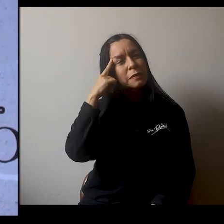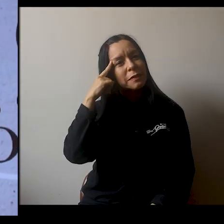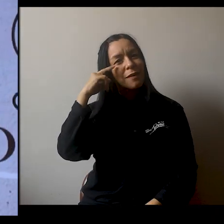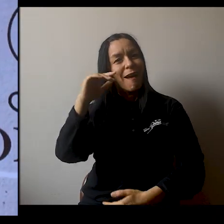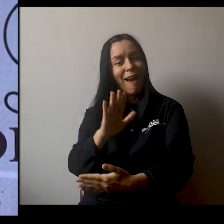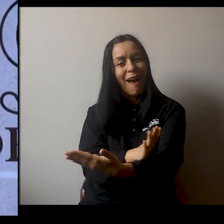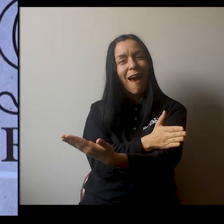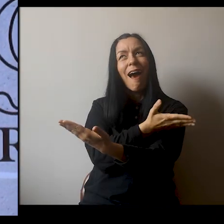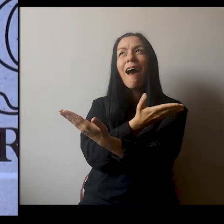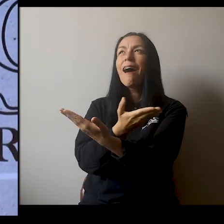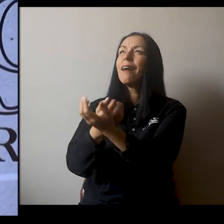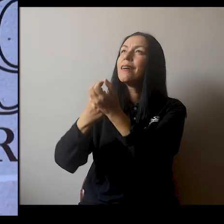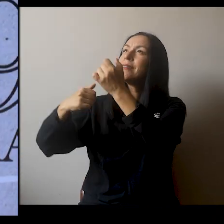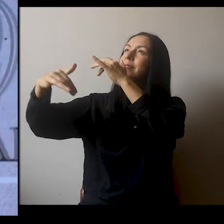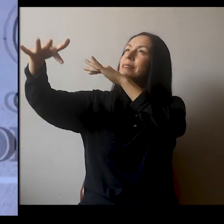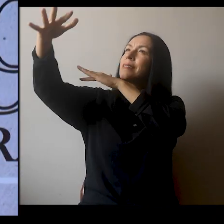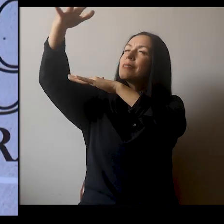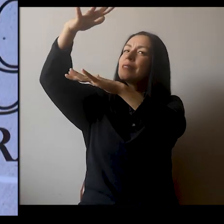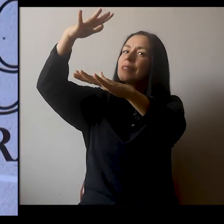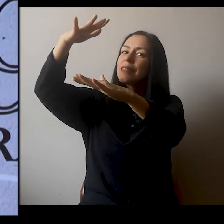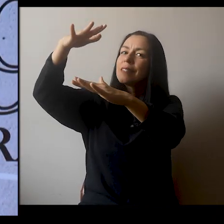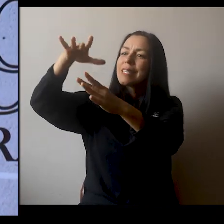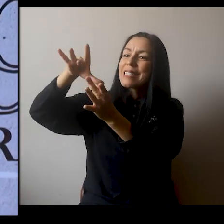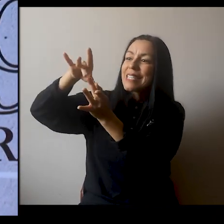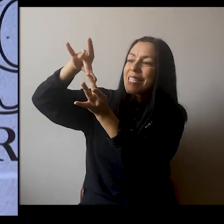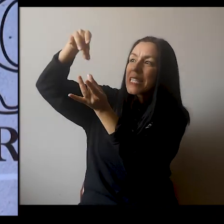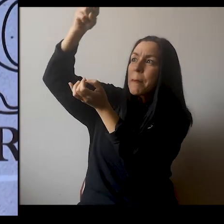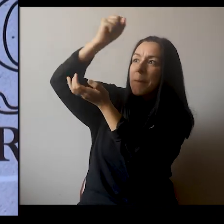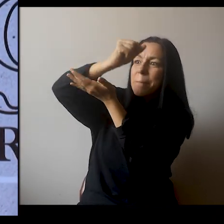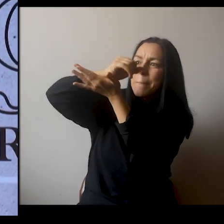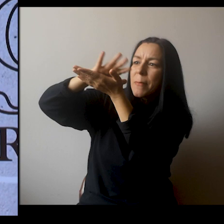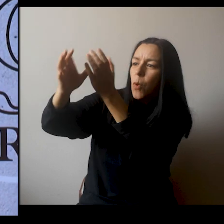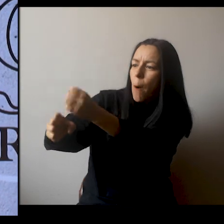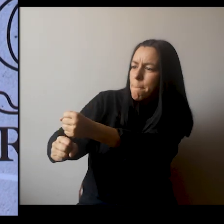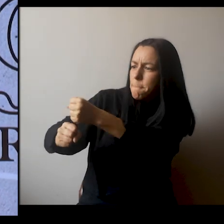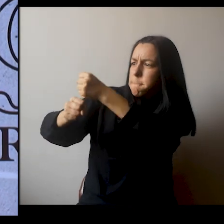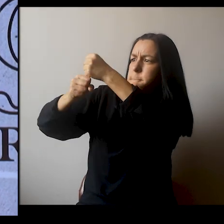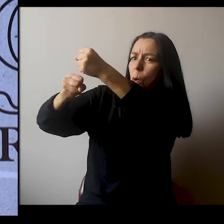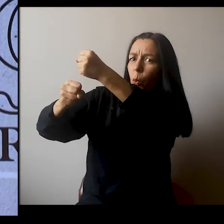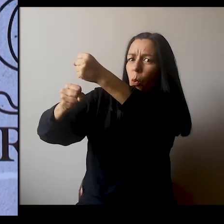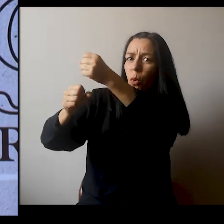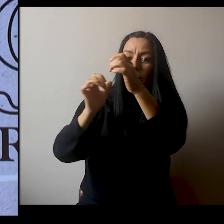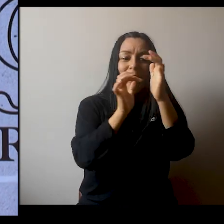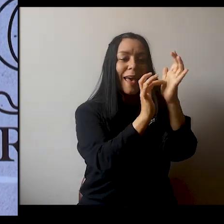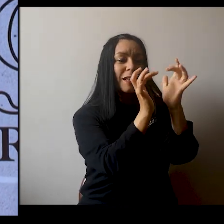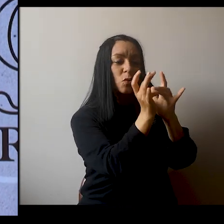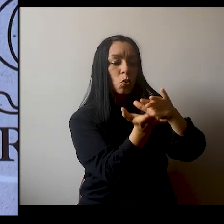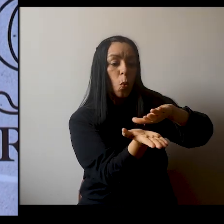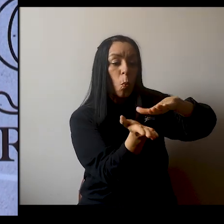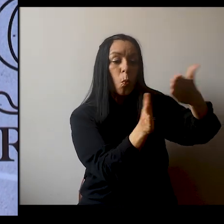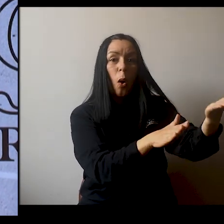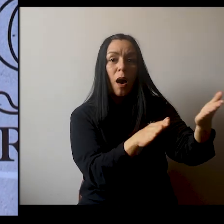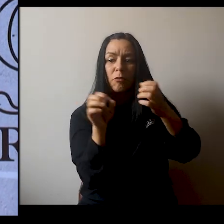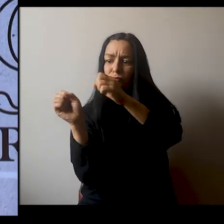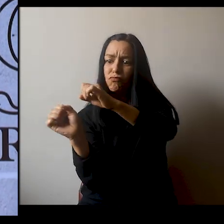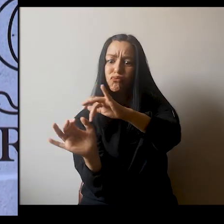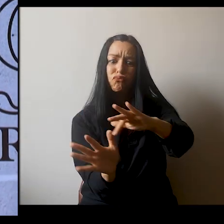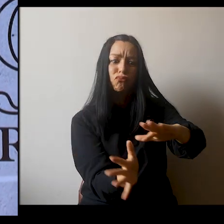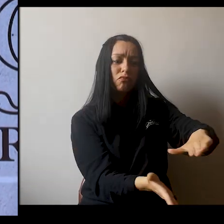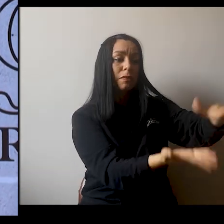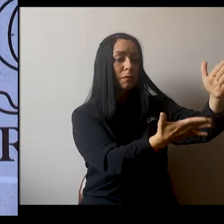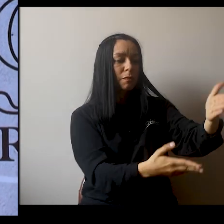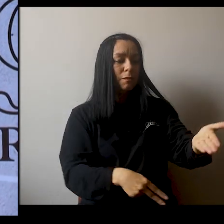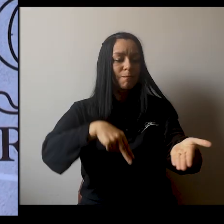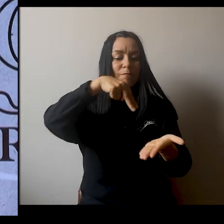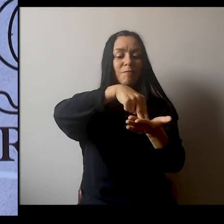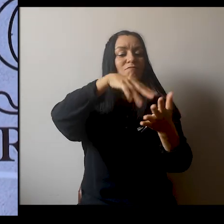nosotros creemos lo que estábamos cantando, que el mismo poder que resucitó a Jesús de la muerte está